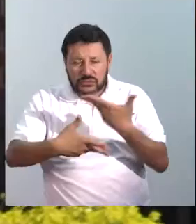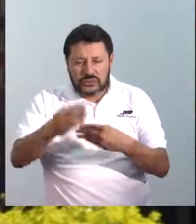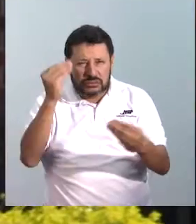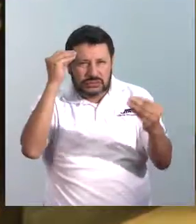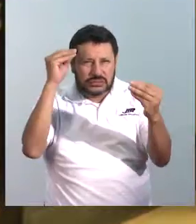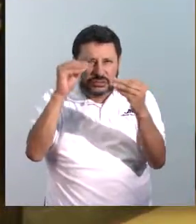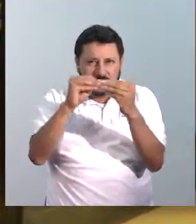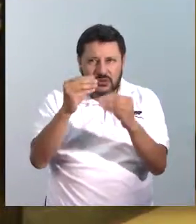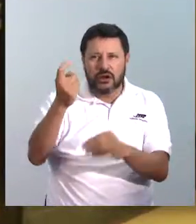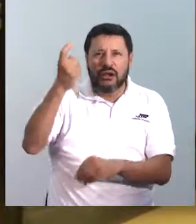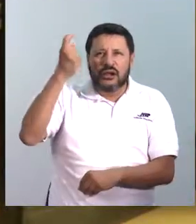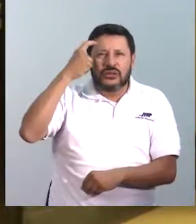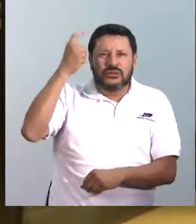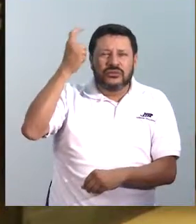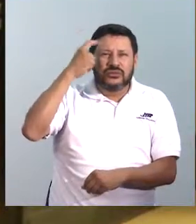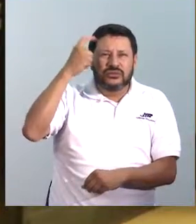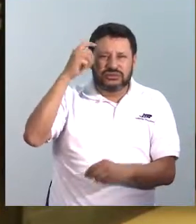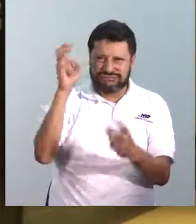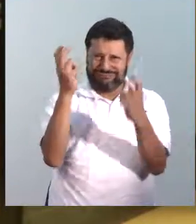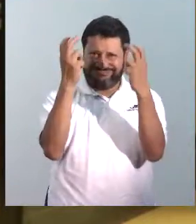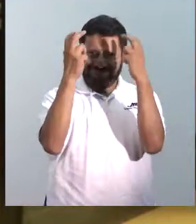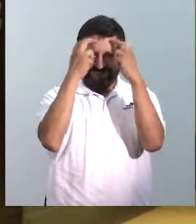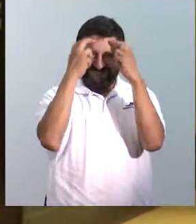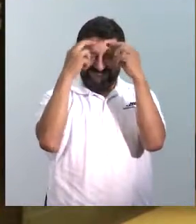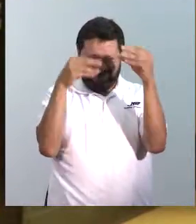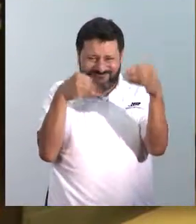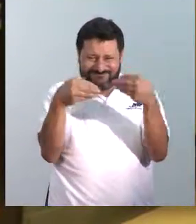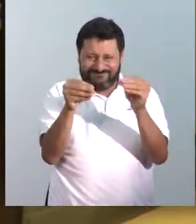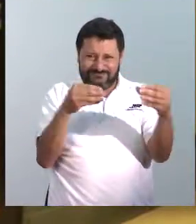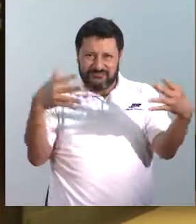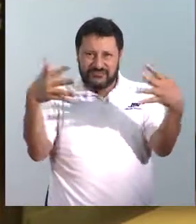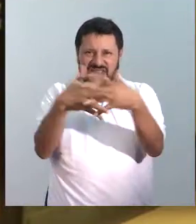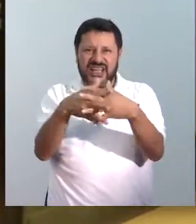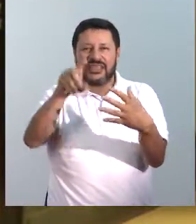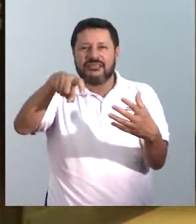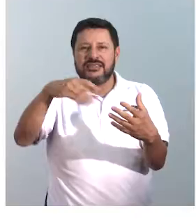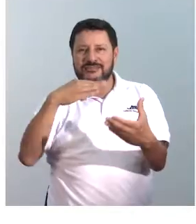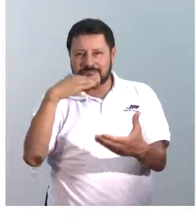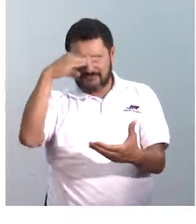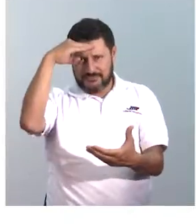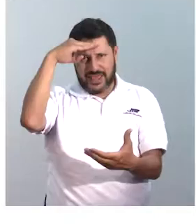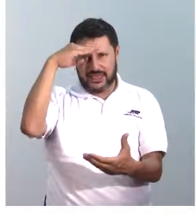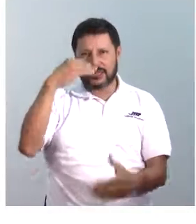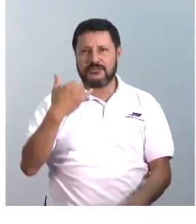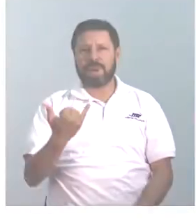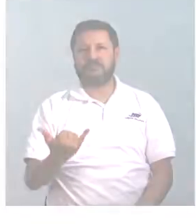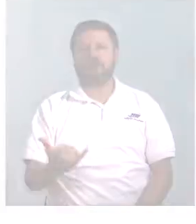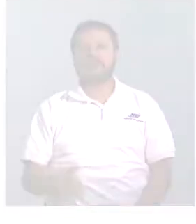porque es un saber que viene articulado a lo que necesita la ciudad.